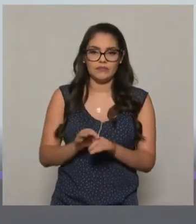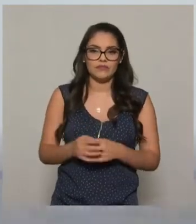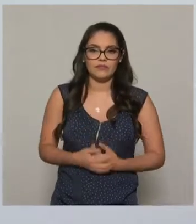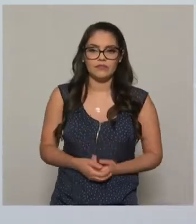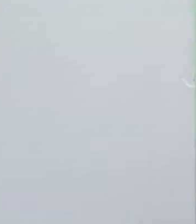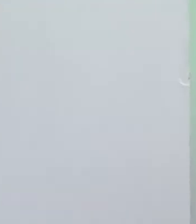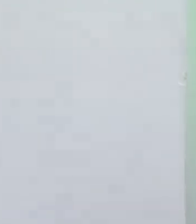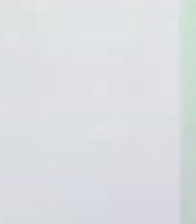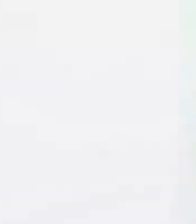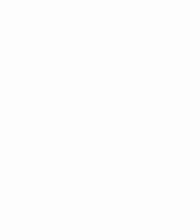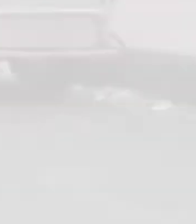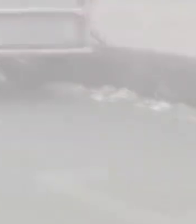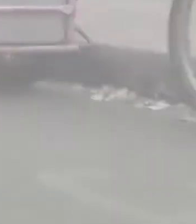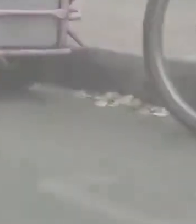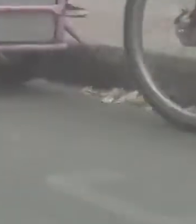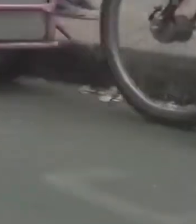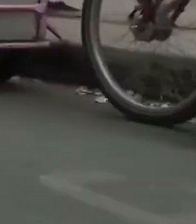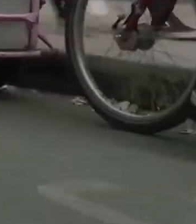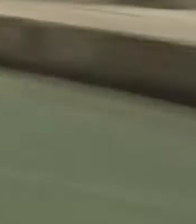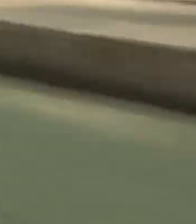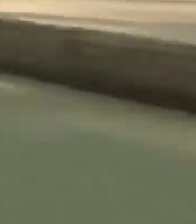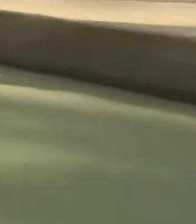volvemos.